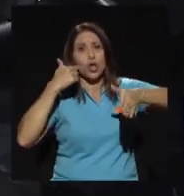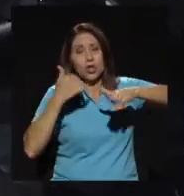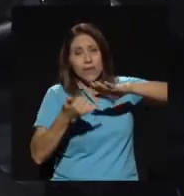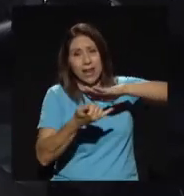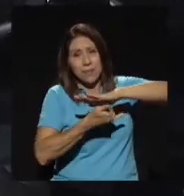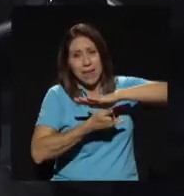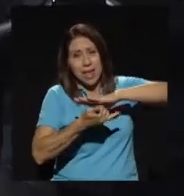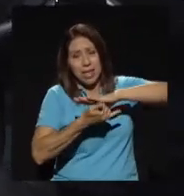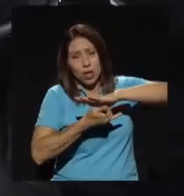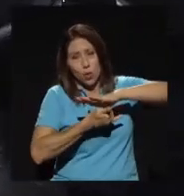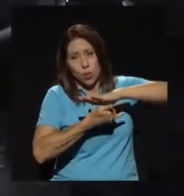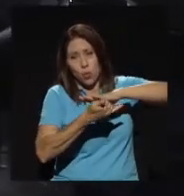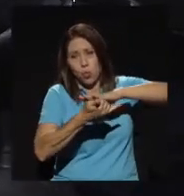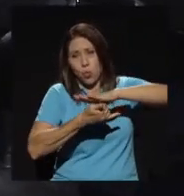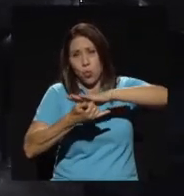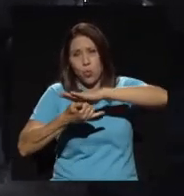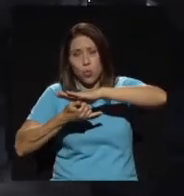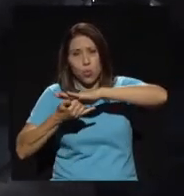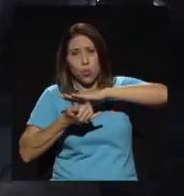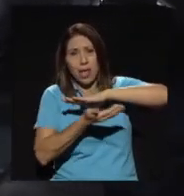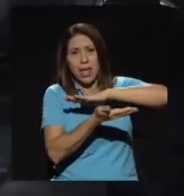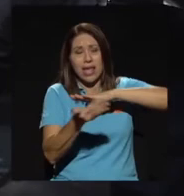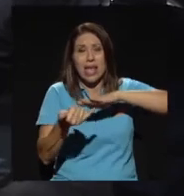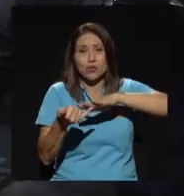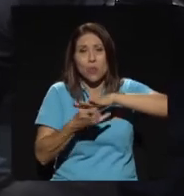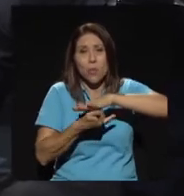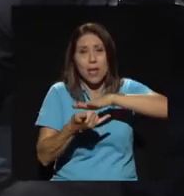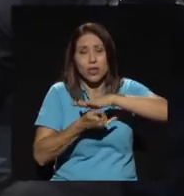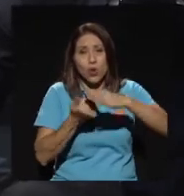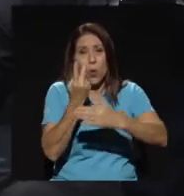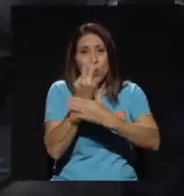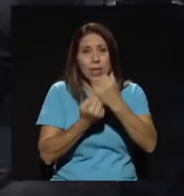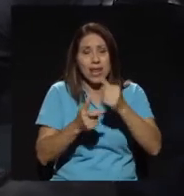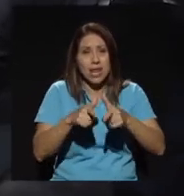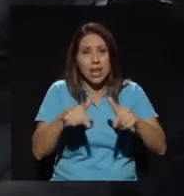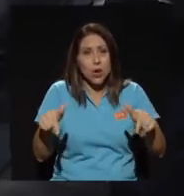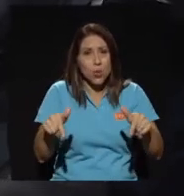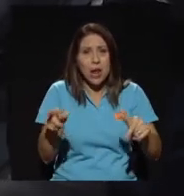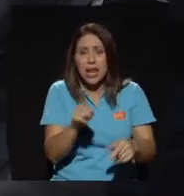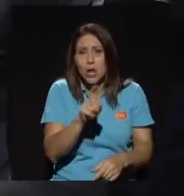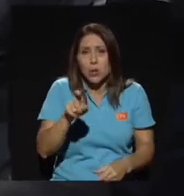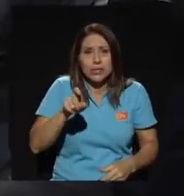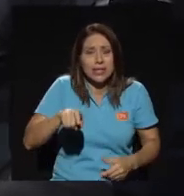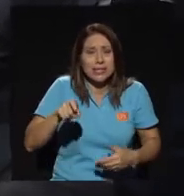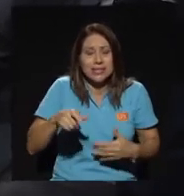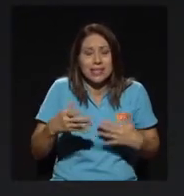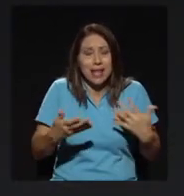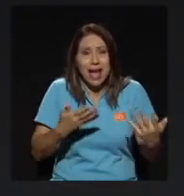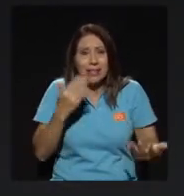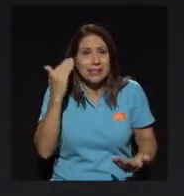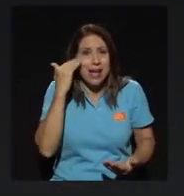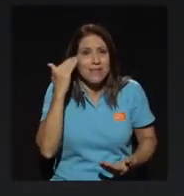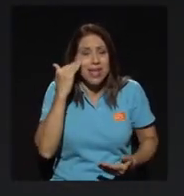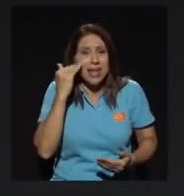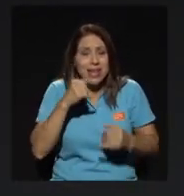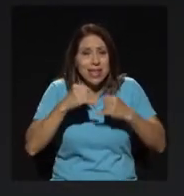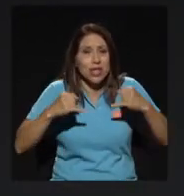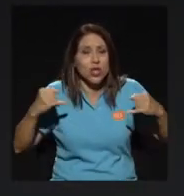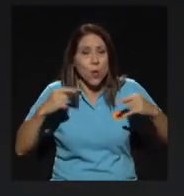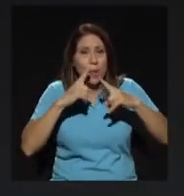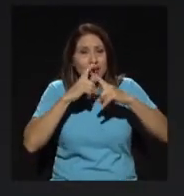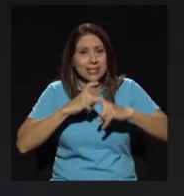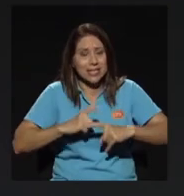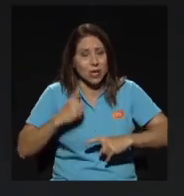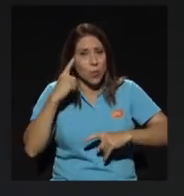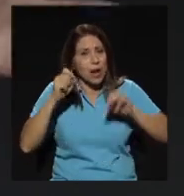expande y es un metro bilingüe es un metro donde no se necesita saber y saber chino para poderse mover